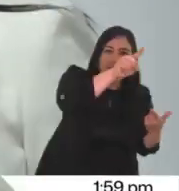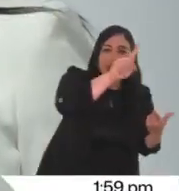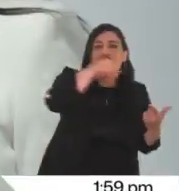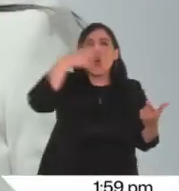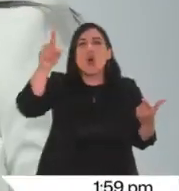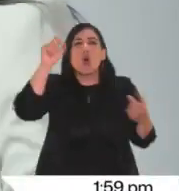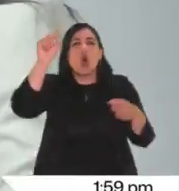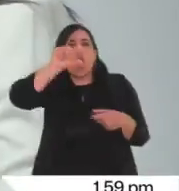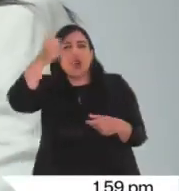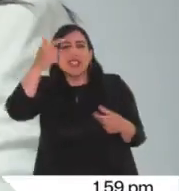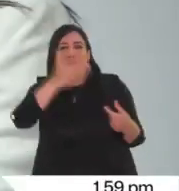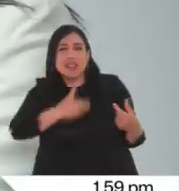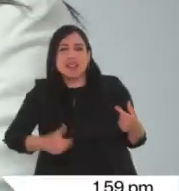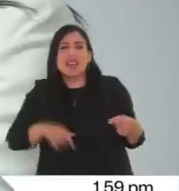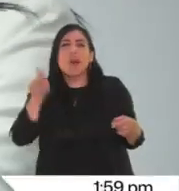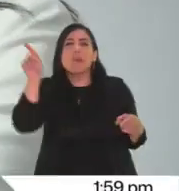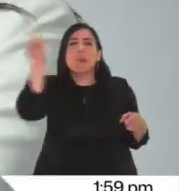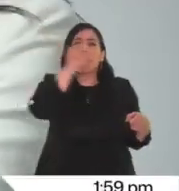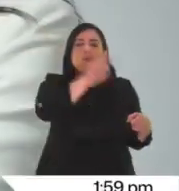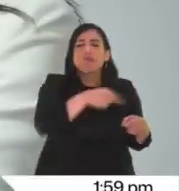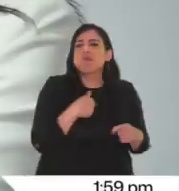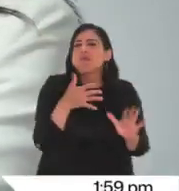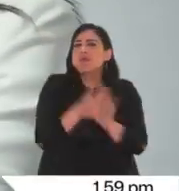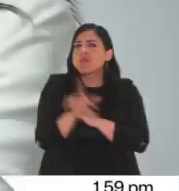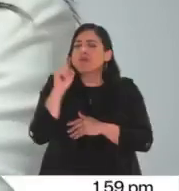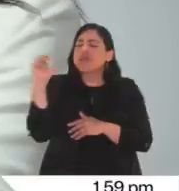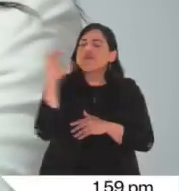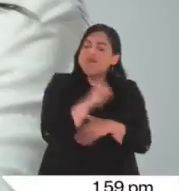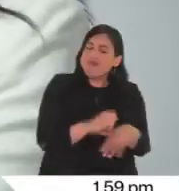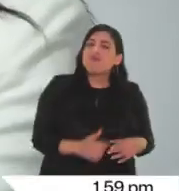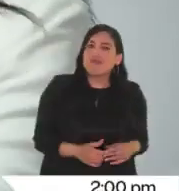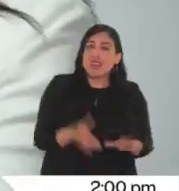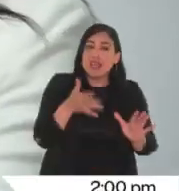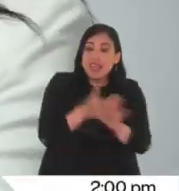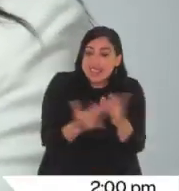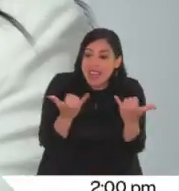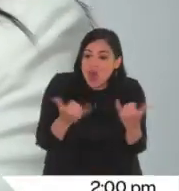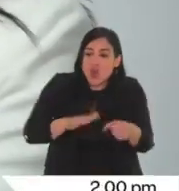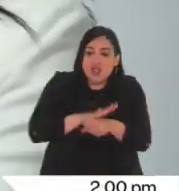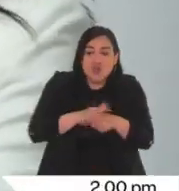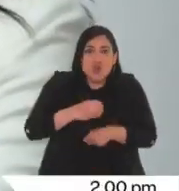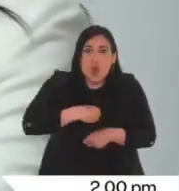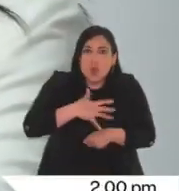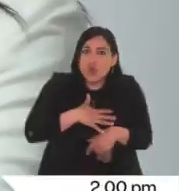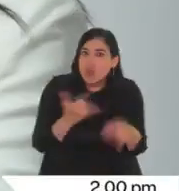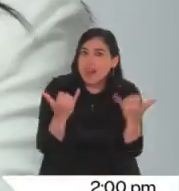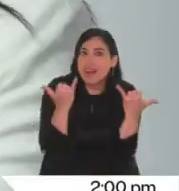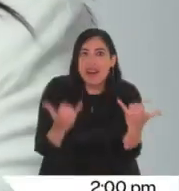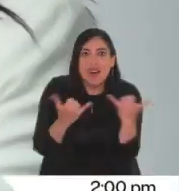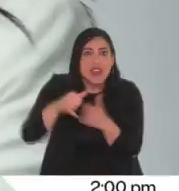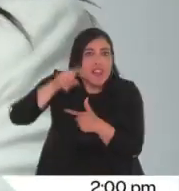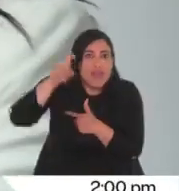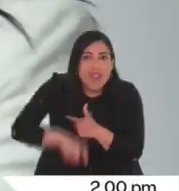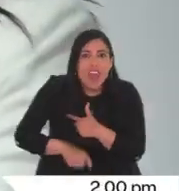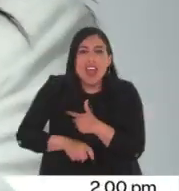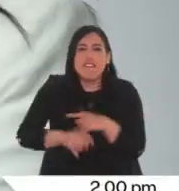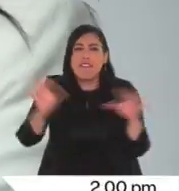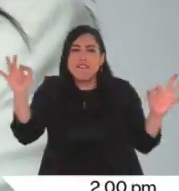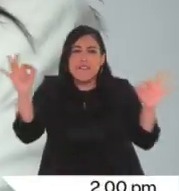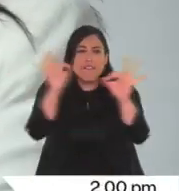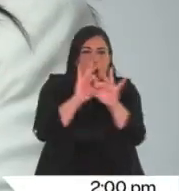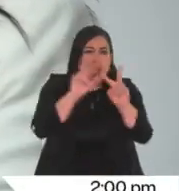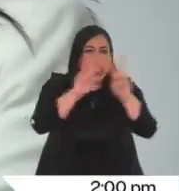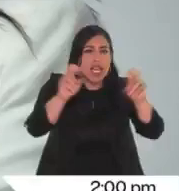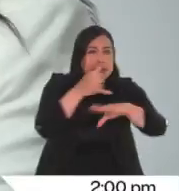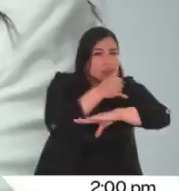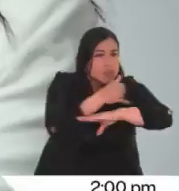presidentes cómo lo ve usted que también ha dicho que es el momento y la oportunidad de tener otra visión y cuando hablamos